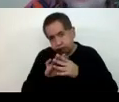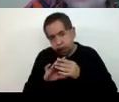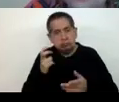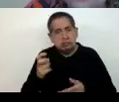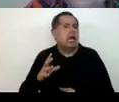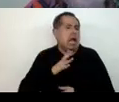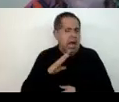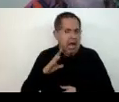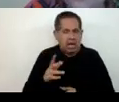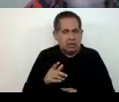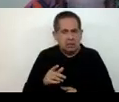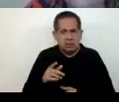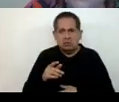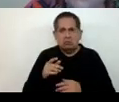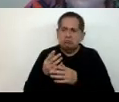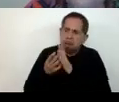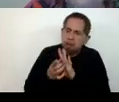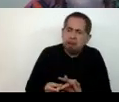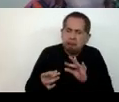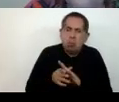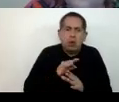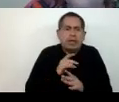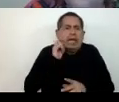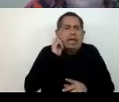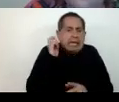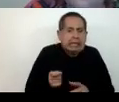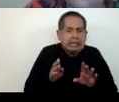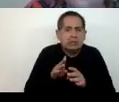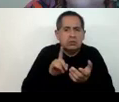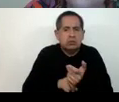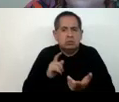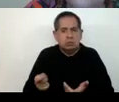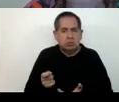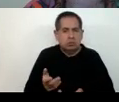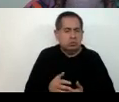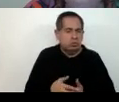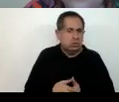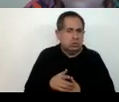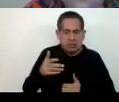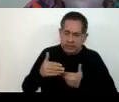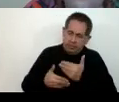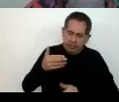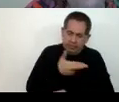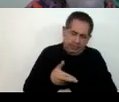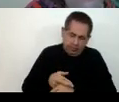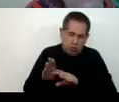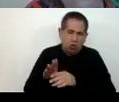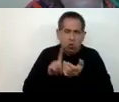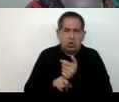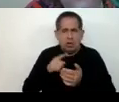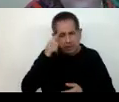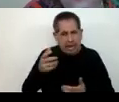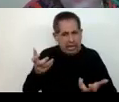técnicas para poder explicar en qué consiste ese procedimiento que se va a llevar a